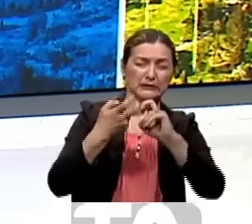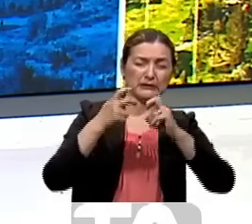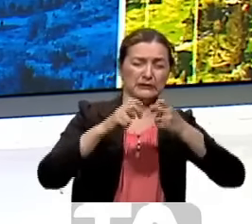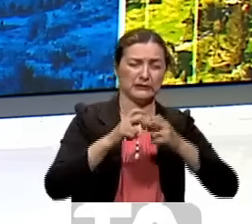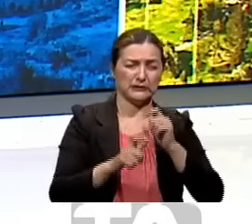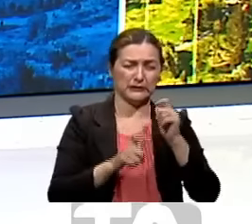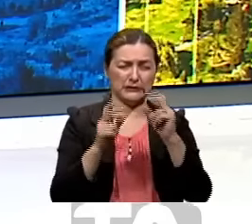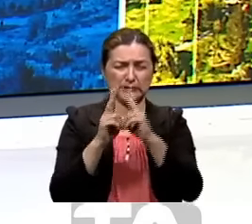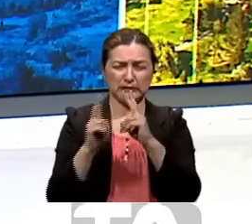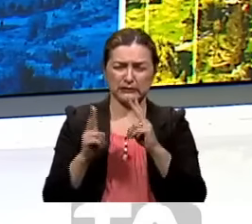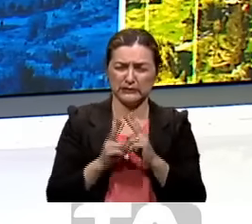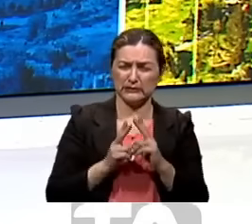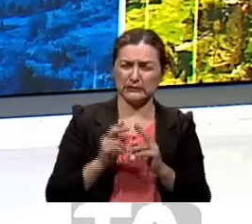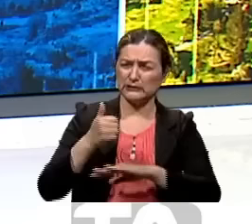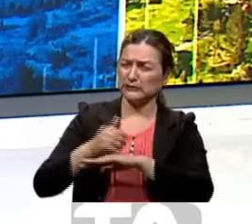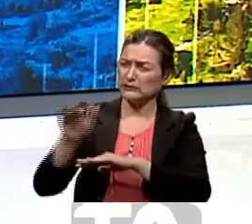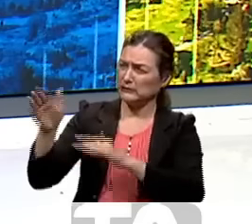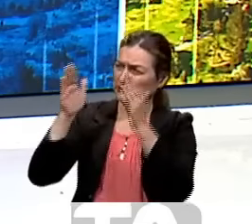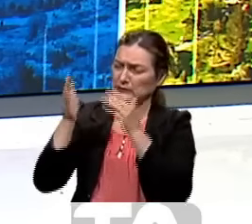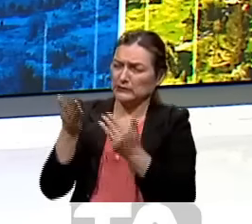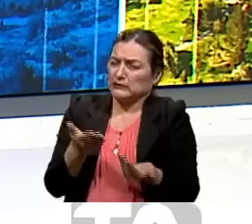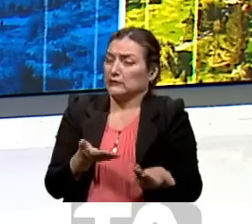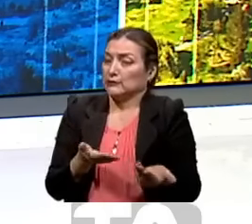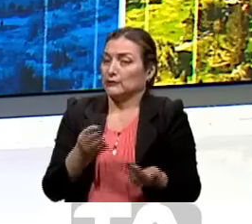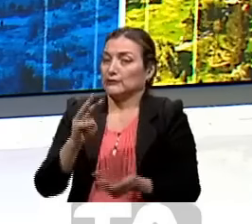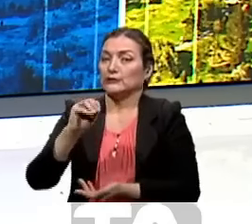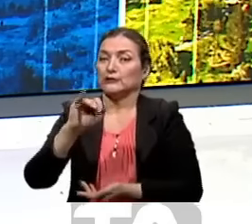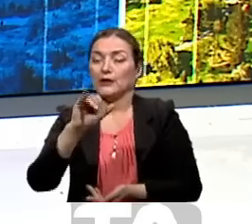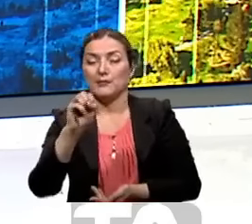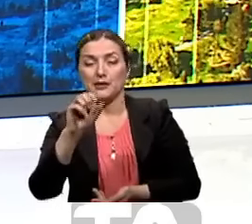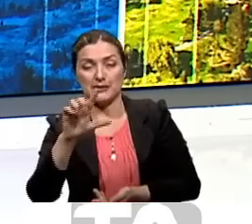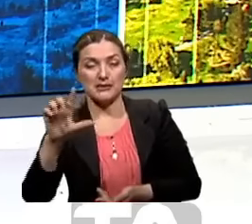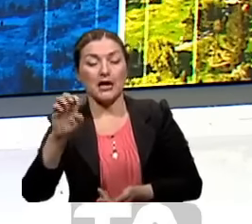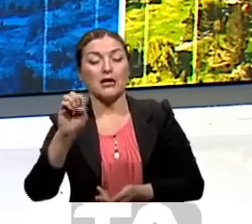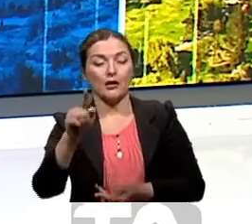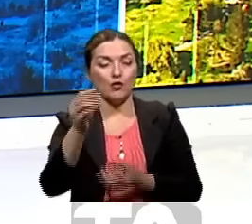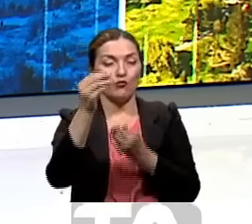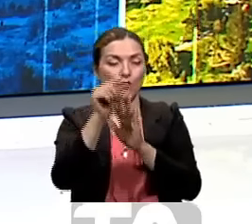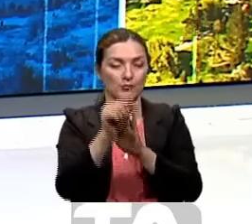zona, quienes piden atención de las autoridades. Michelle Villasís se encuentra en el lugar